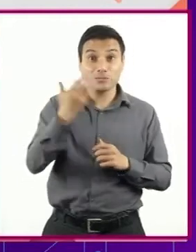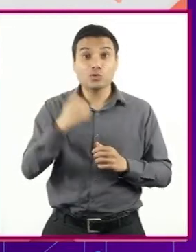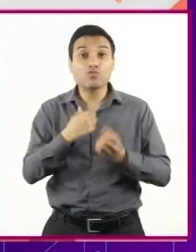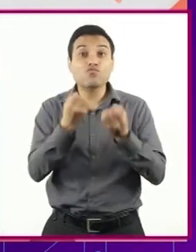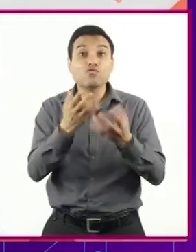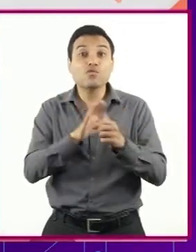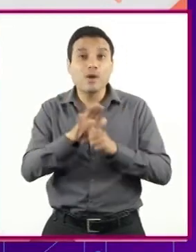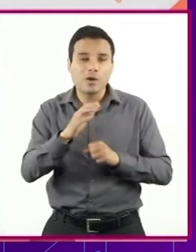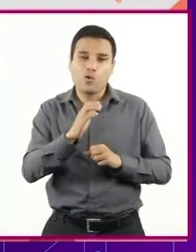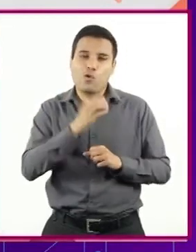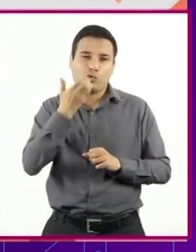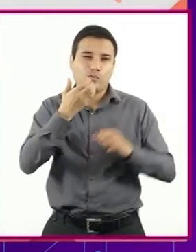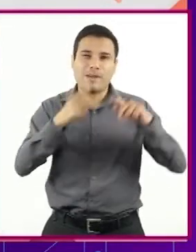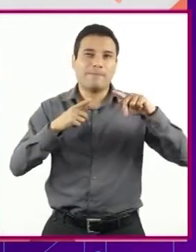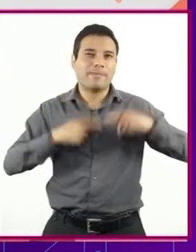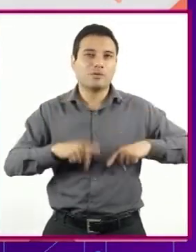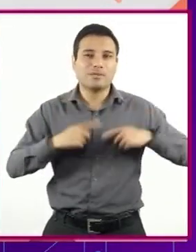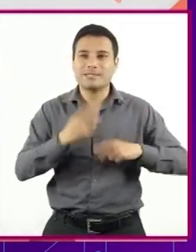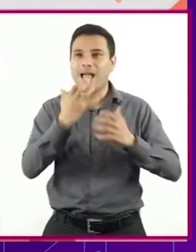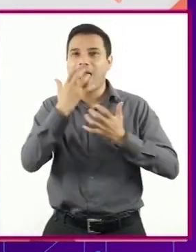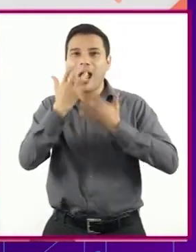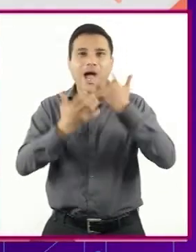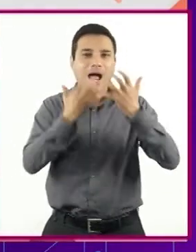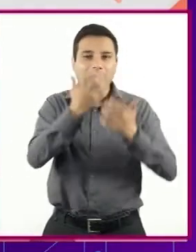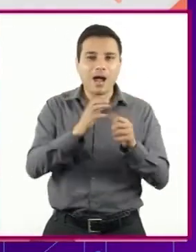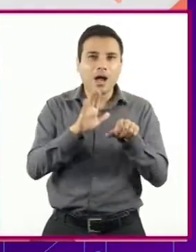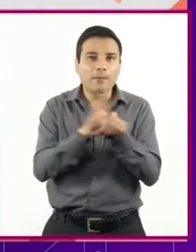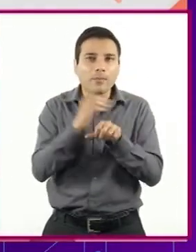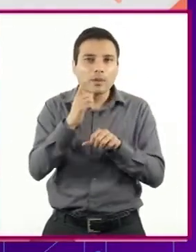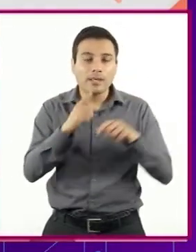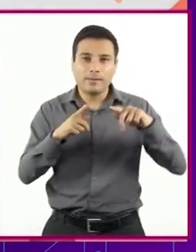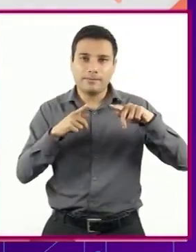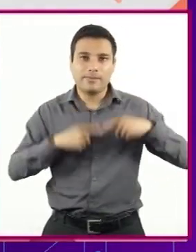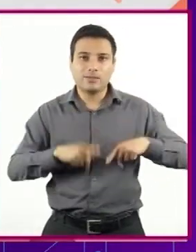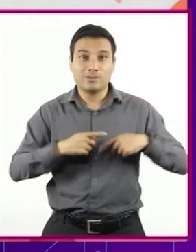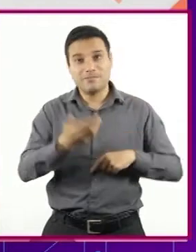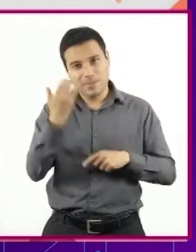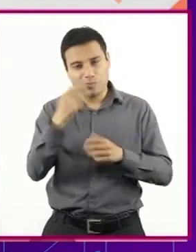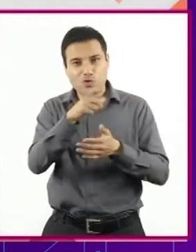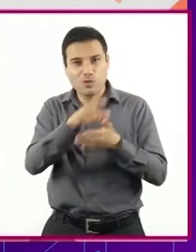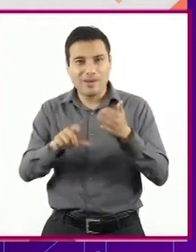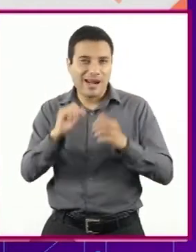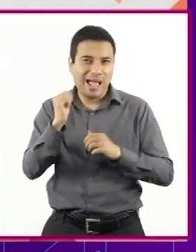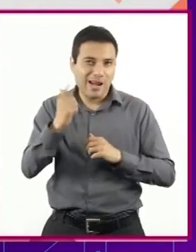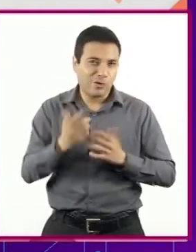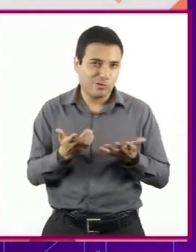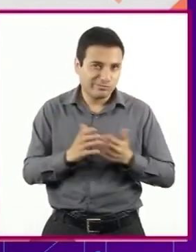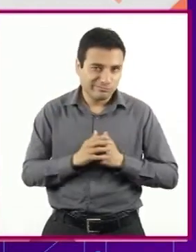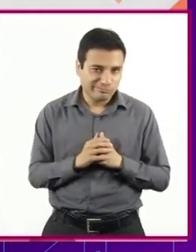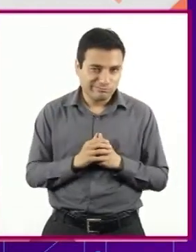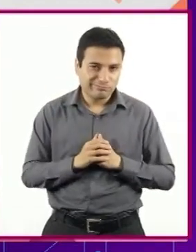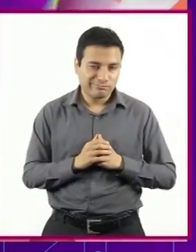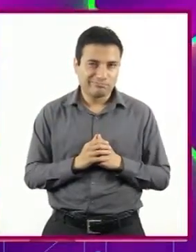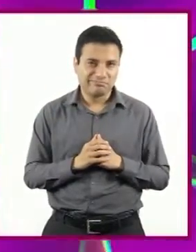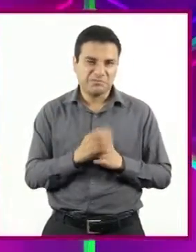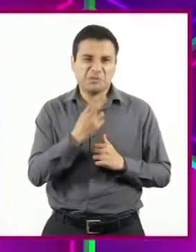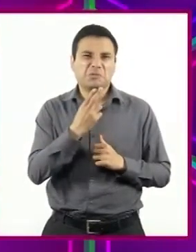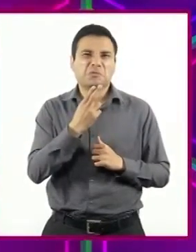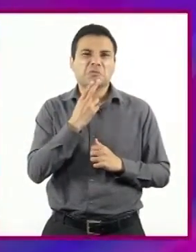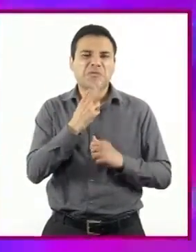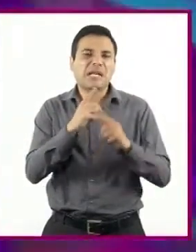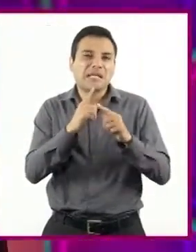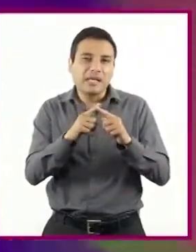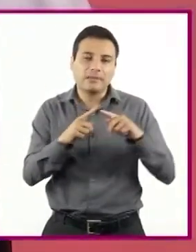pregón, ya que son expresiones que tienen el propósito de invitar a las personas a comprar un producto o utilizar un servicio. Los usan